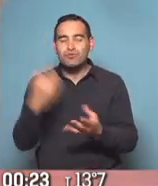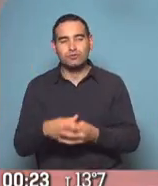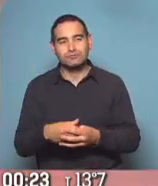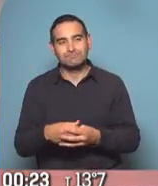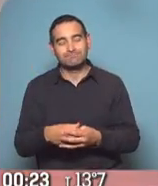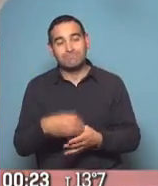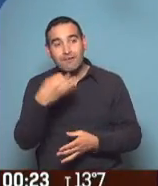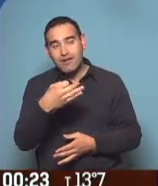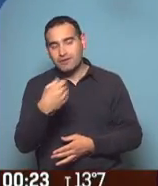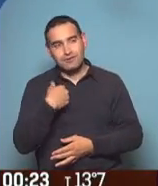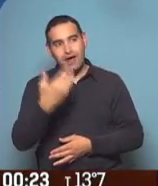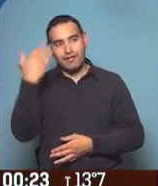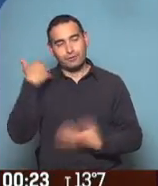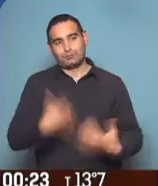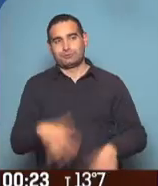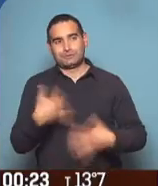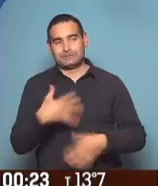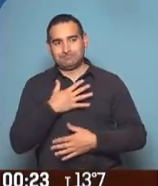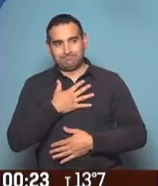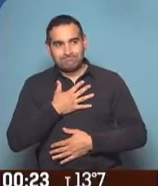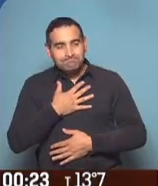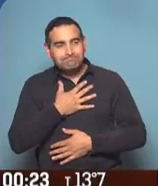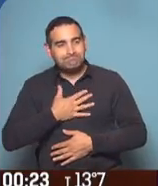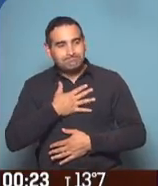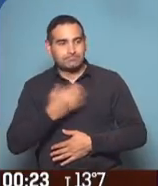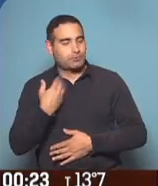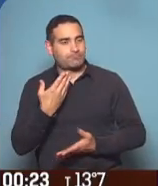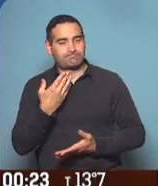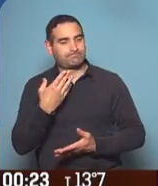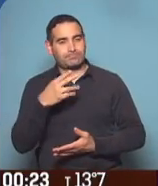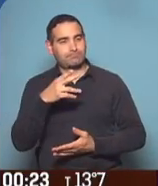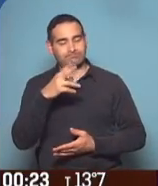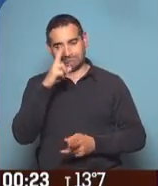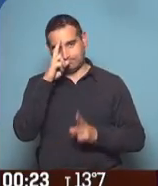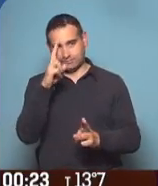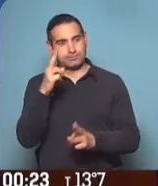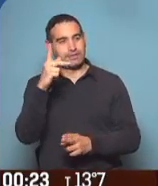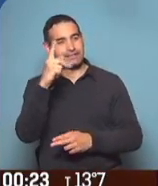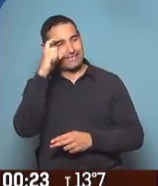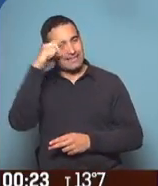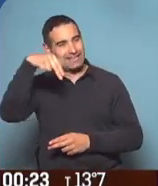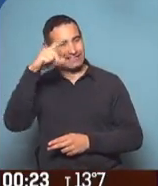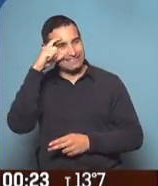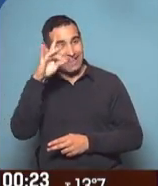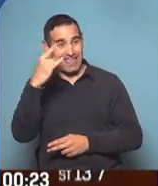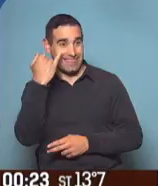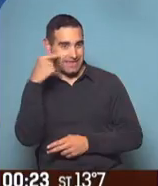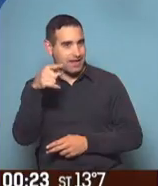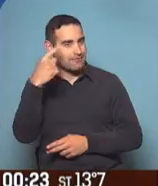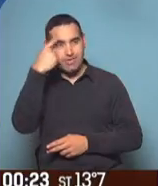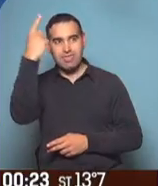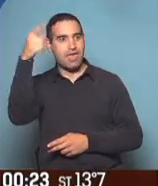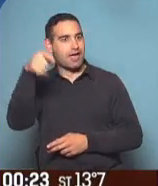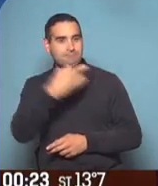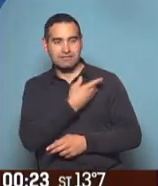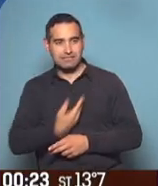fue un gran hecho y admiro al presidente kennedy que hizo tuvo esa inspiración de